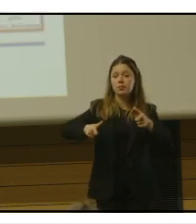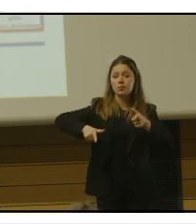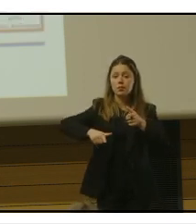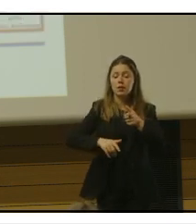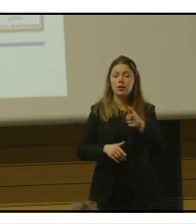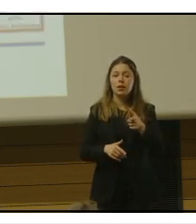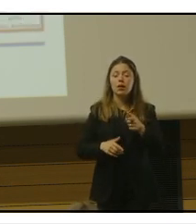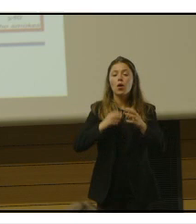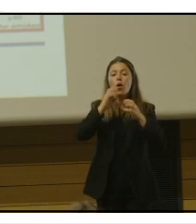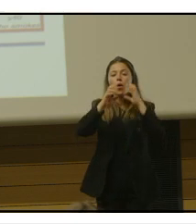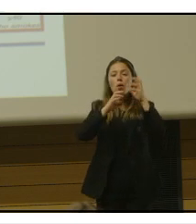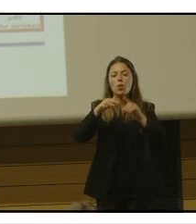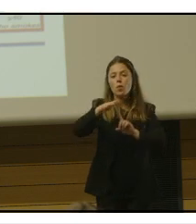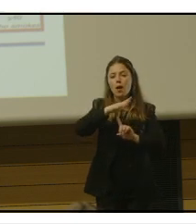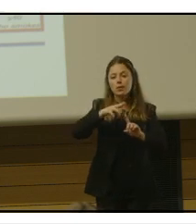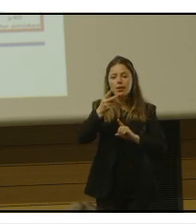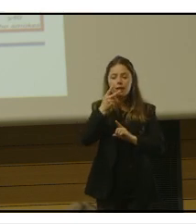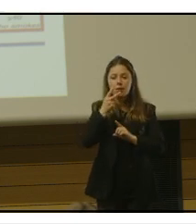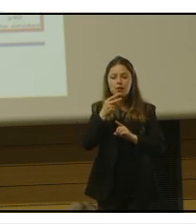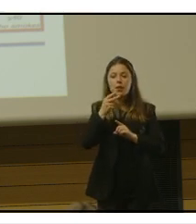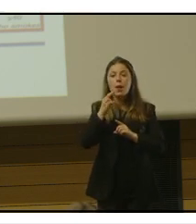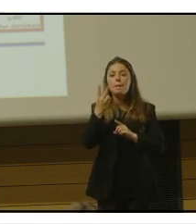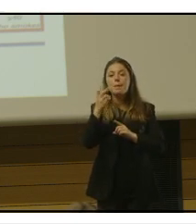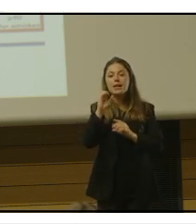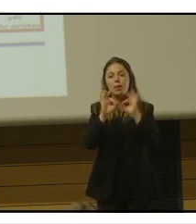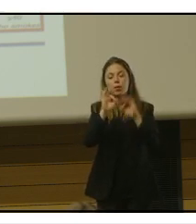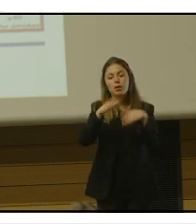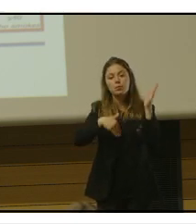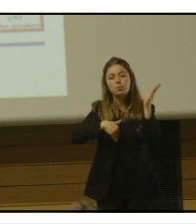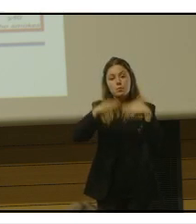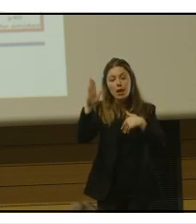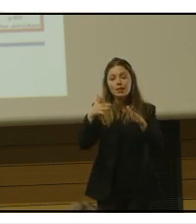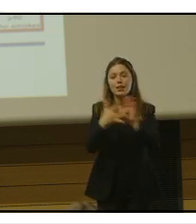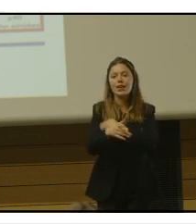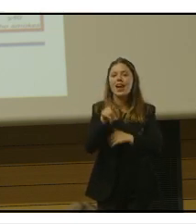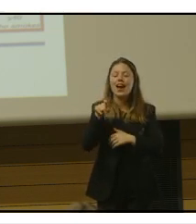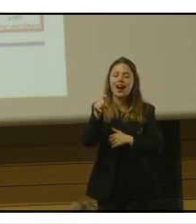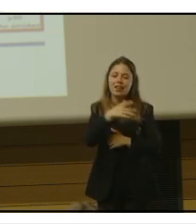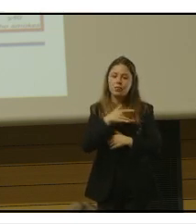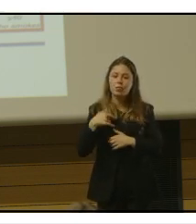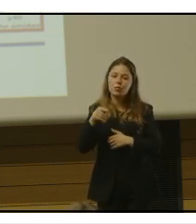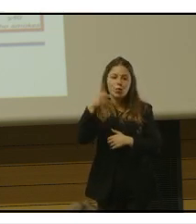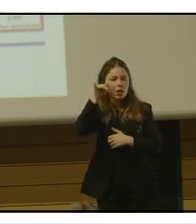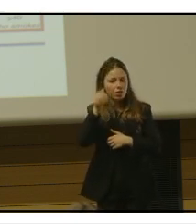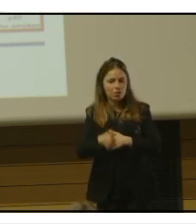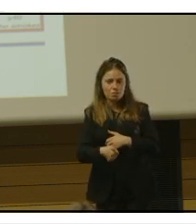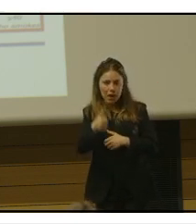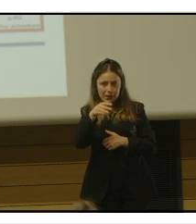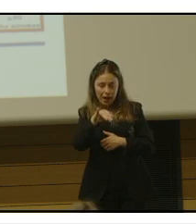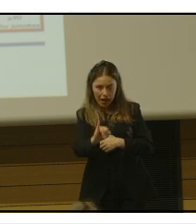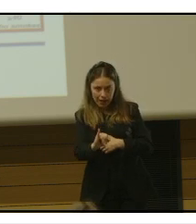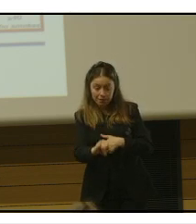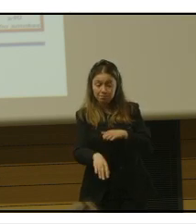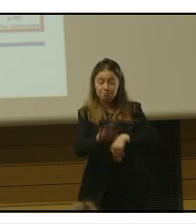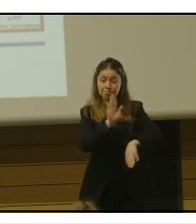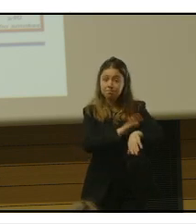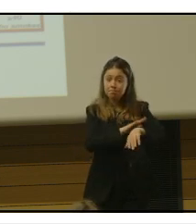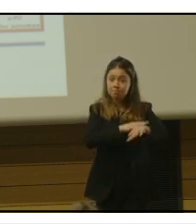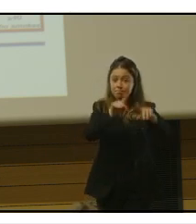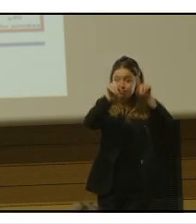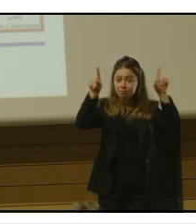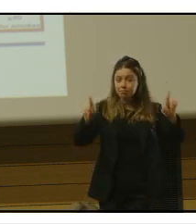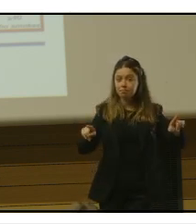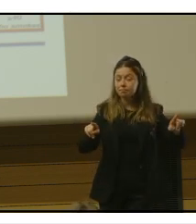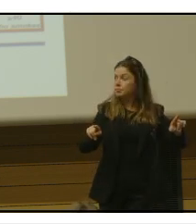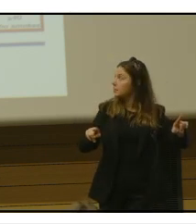expuesto a humo ambiental de tabaco aumenta en un 20% el riesgo de padecer cáncer de pulmón. En esta figura a la izquierda lo que vemos es, bueno, es una